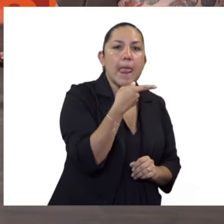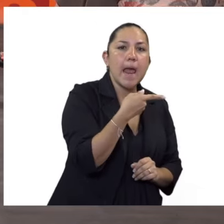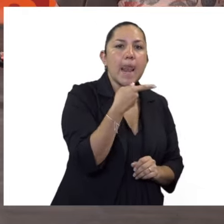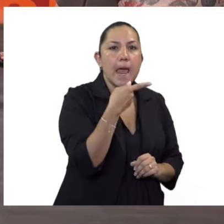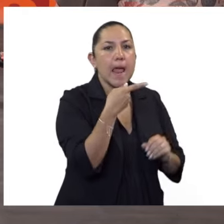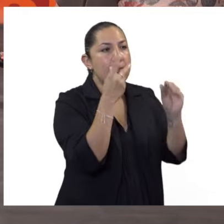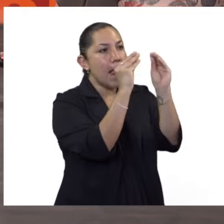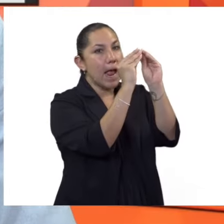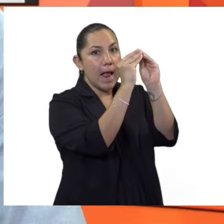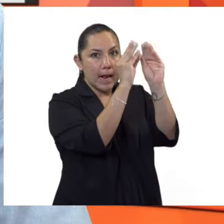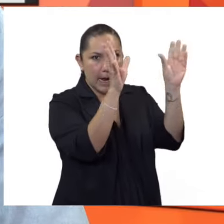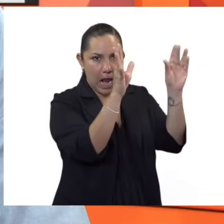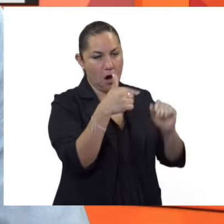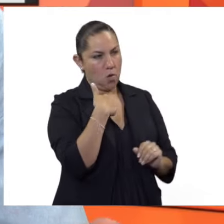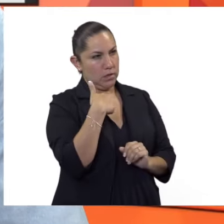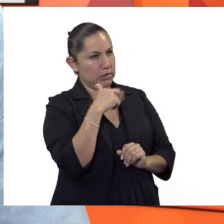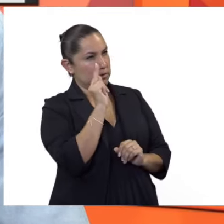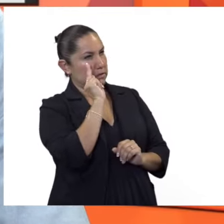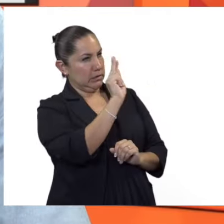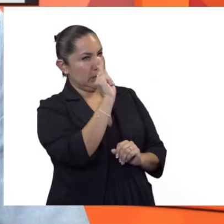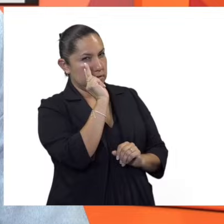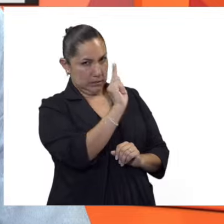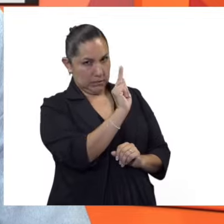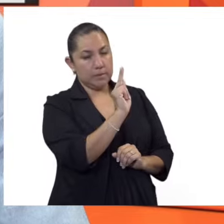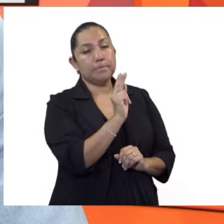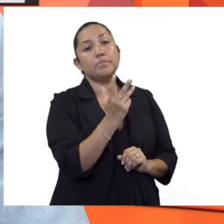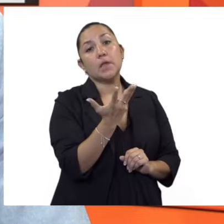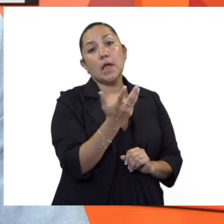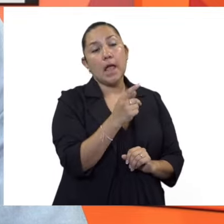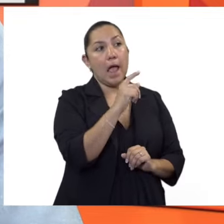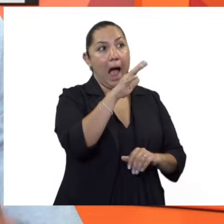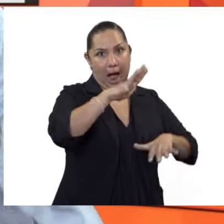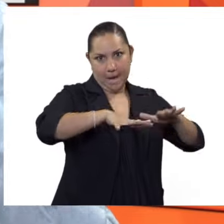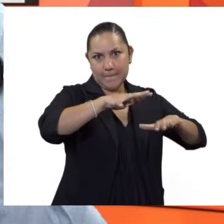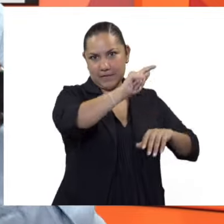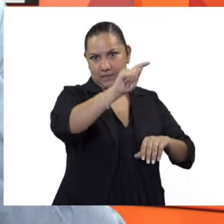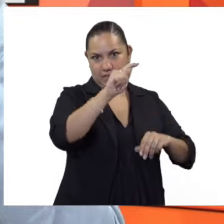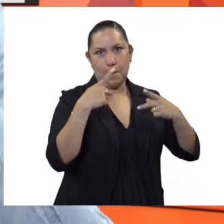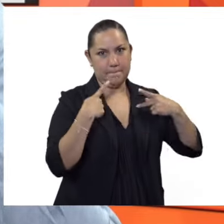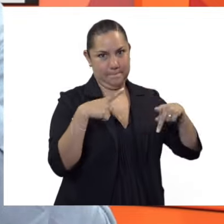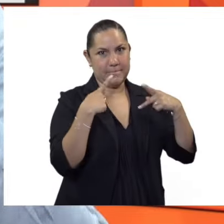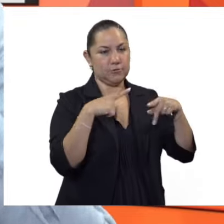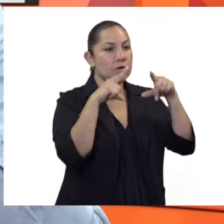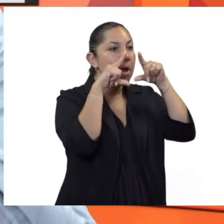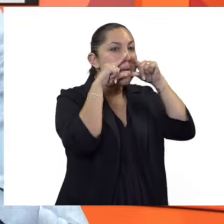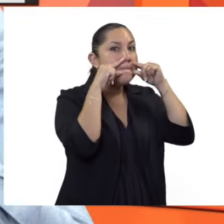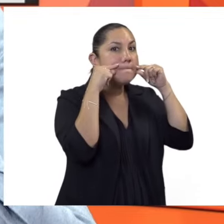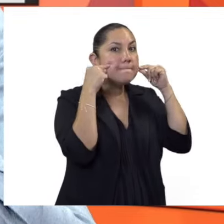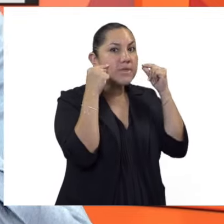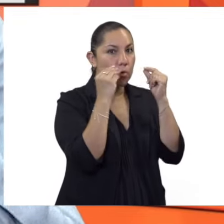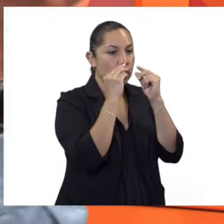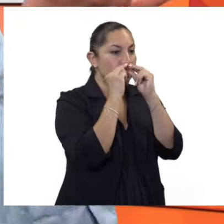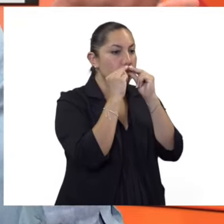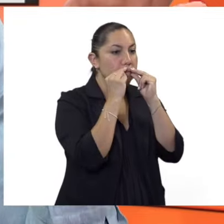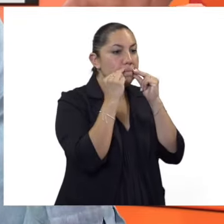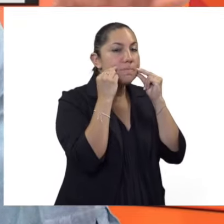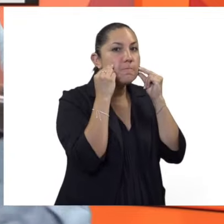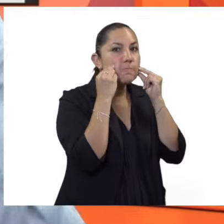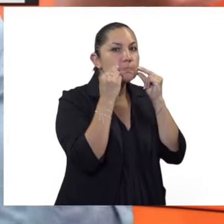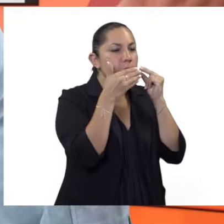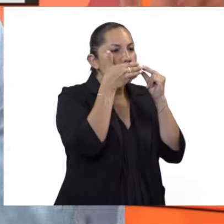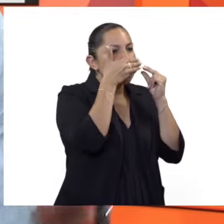posible y pero es de todo porque hay personas que tien como bigote que tapa su boca